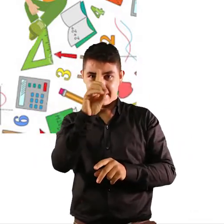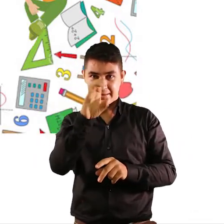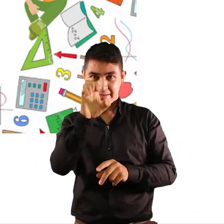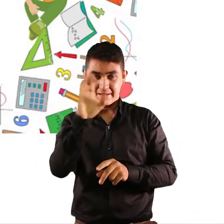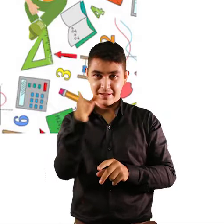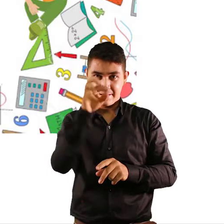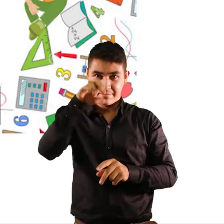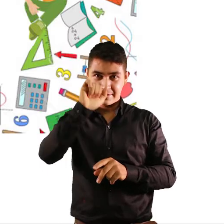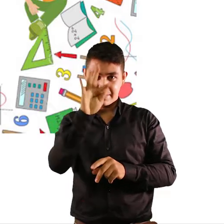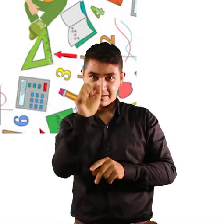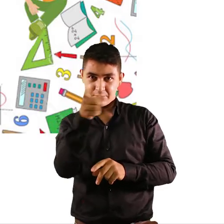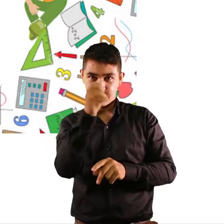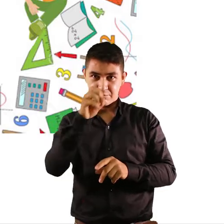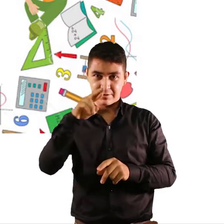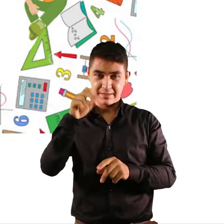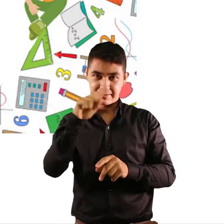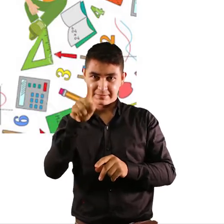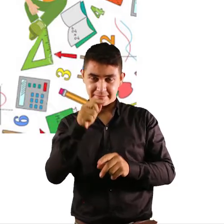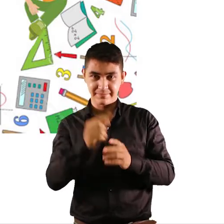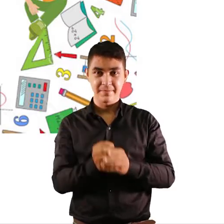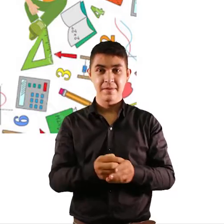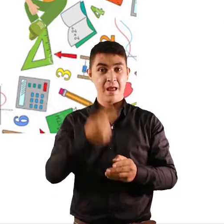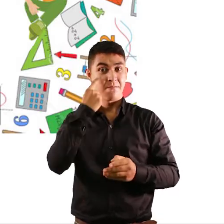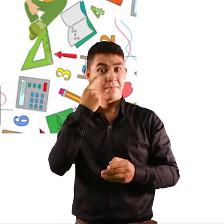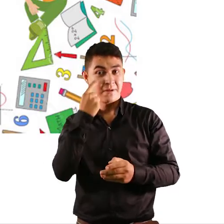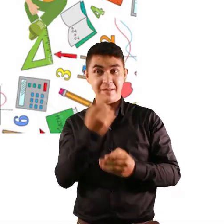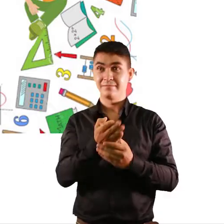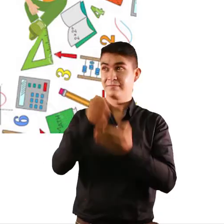Para ello vamos a comenzar con estas imágenes.